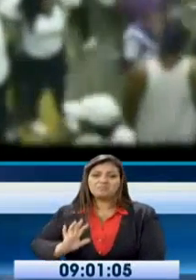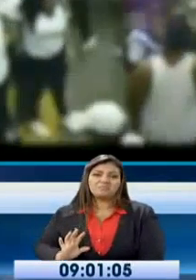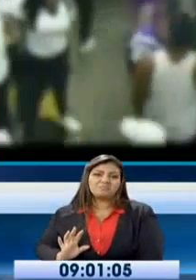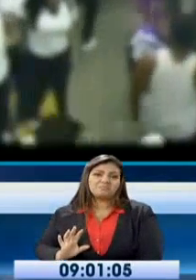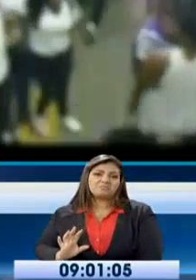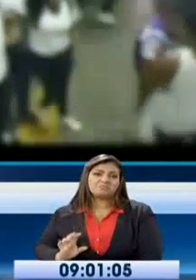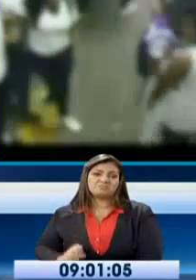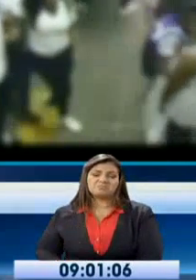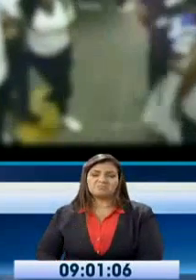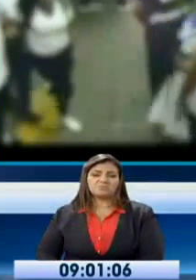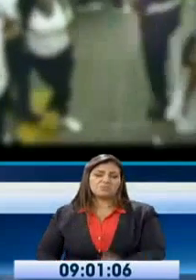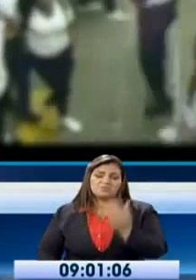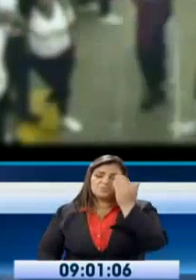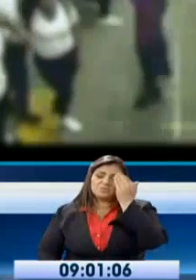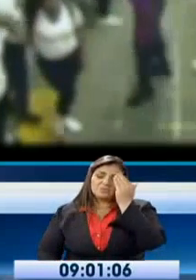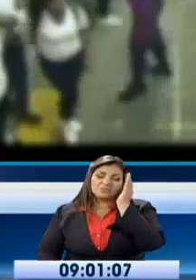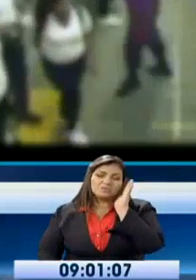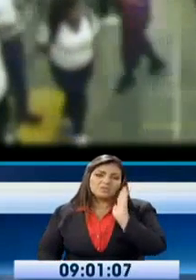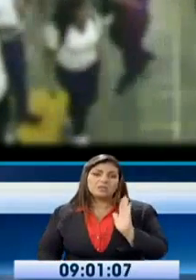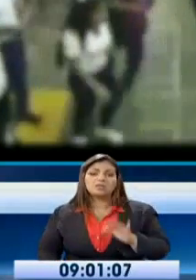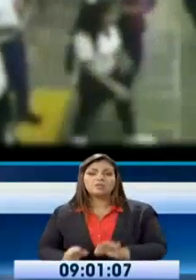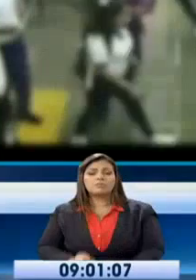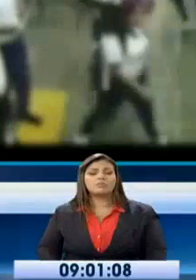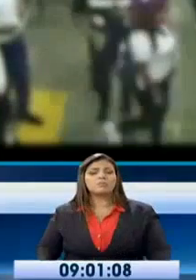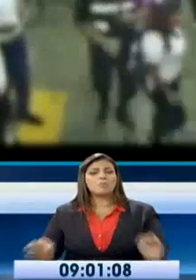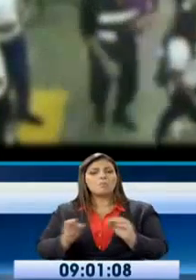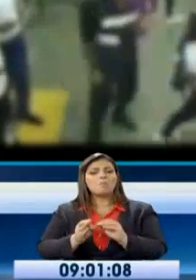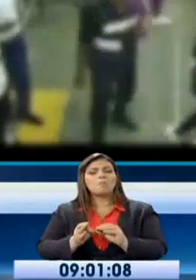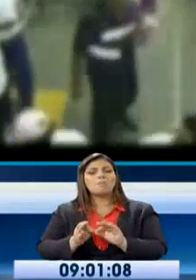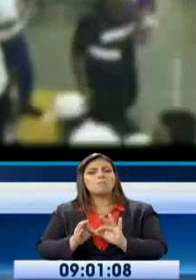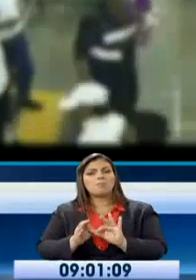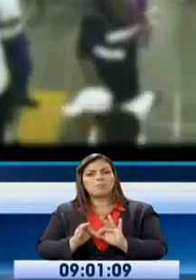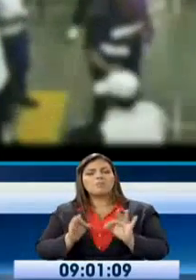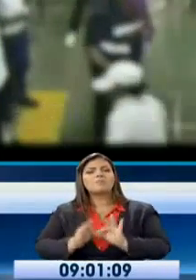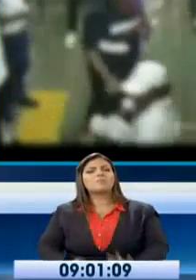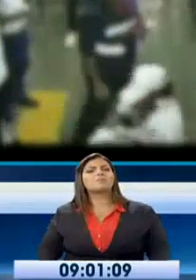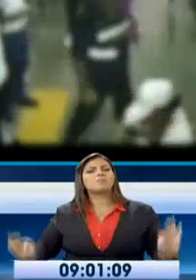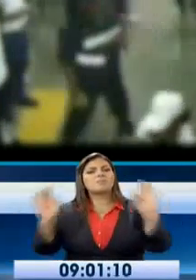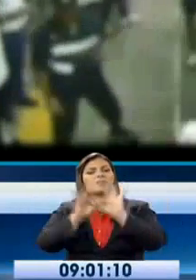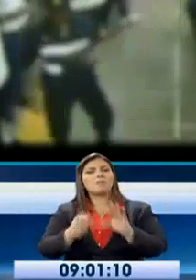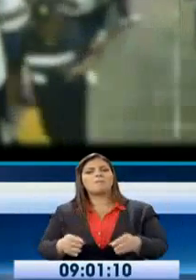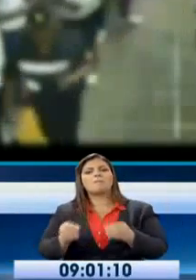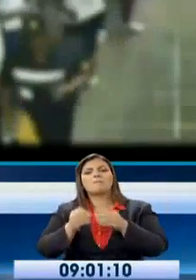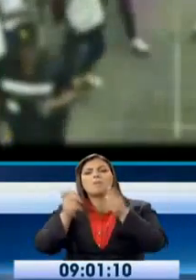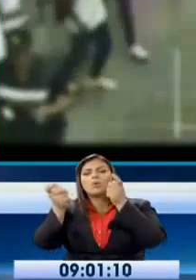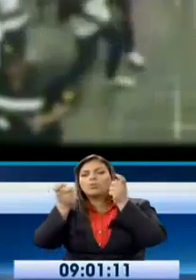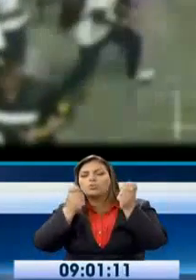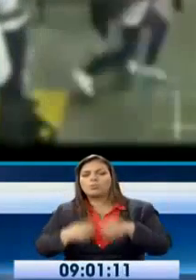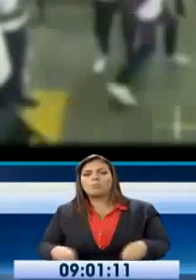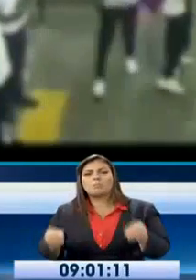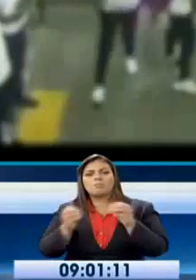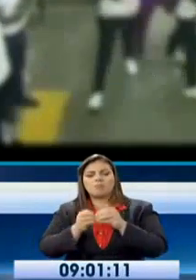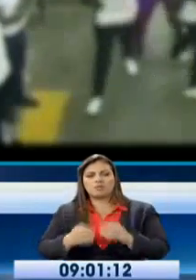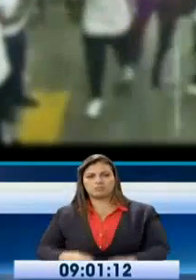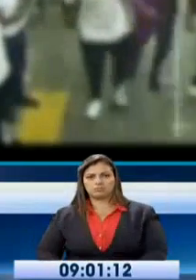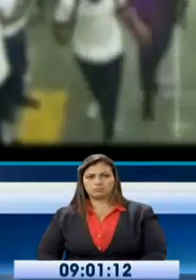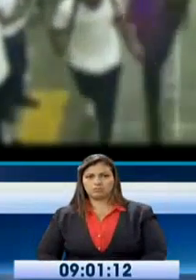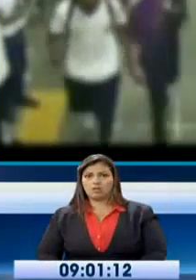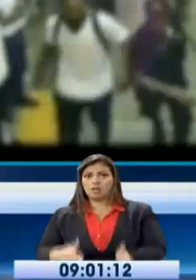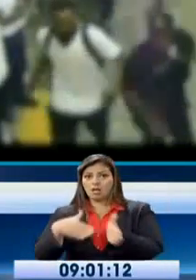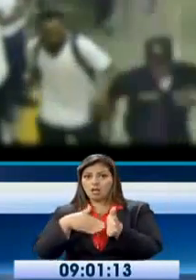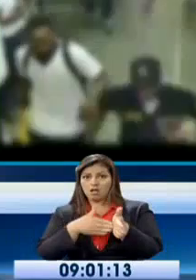más control con ellos. Y hasta en la Metrovía, dentro también. Dentro de los buses también. Demasiado